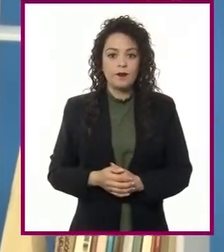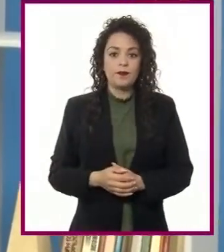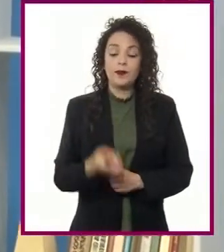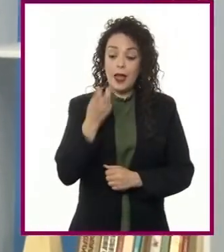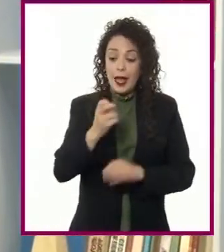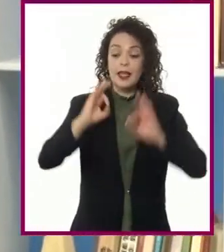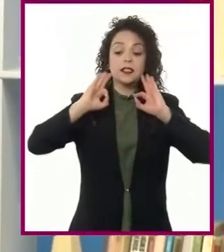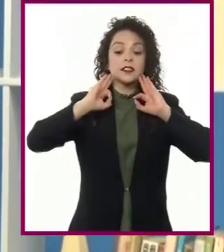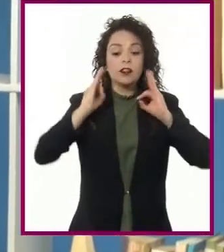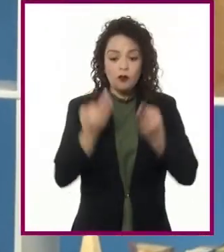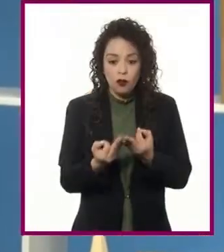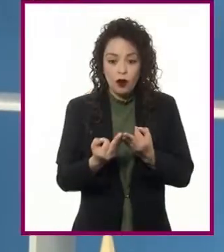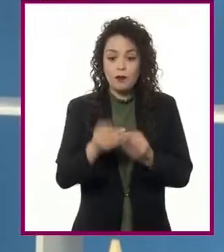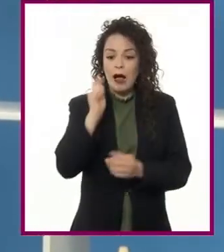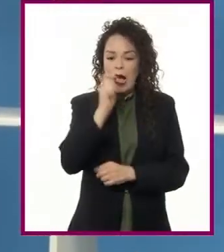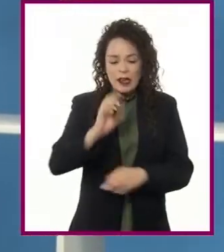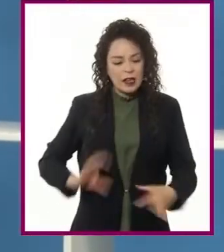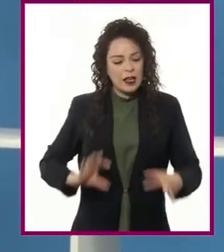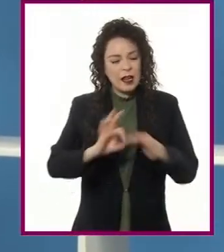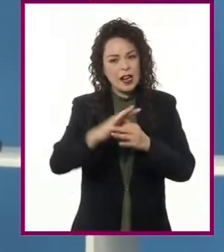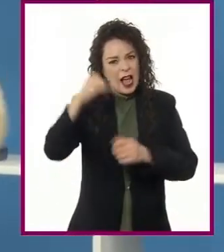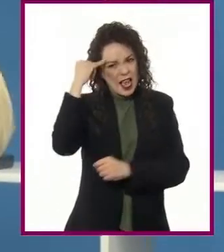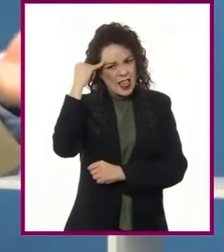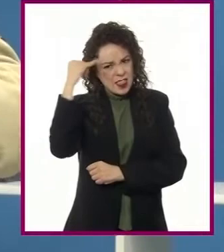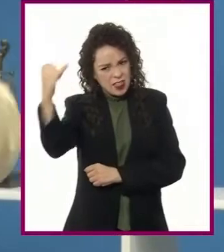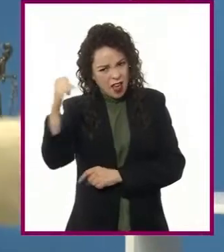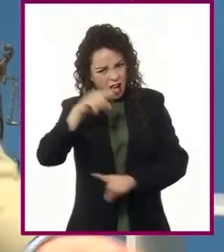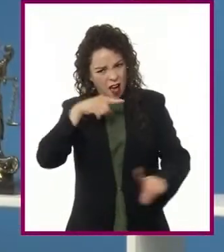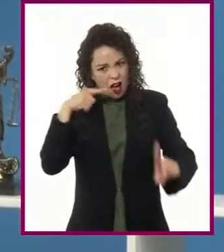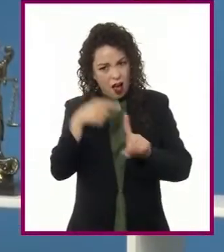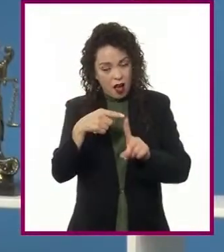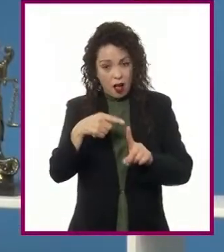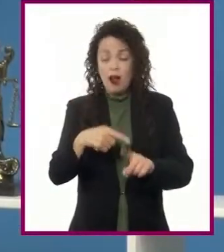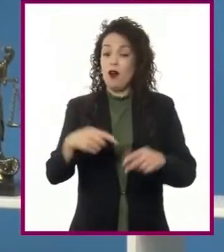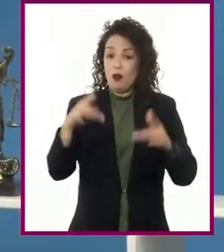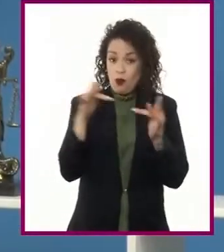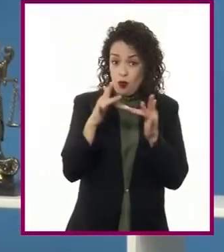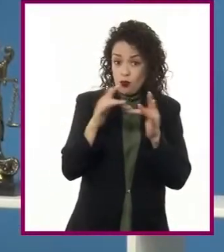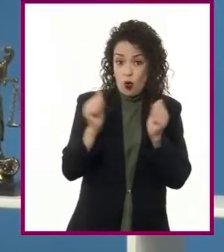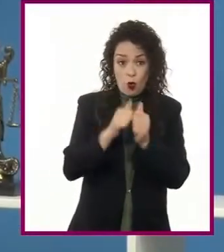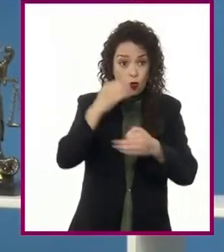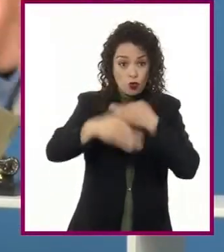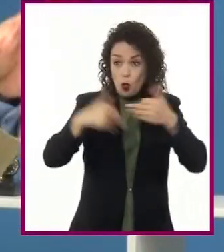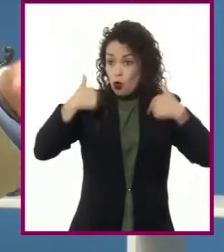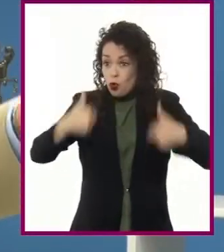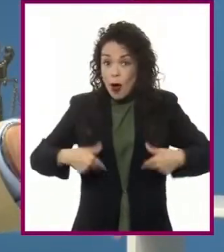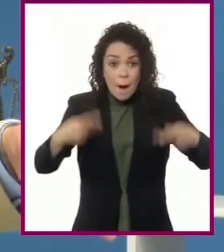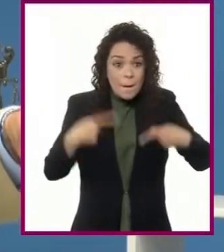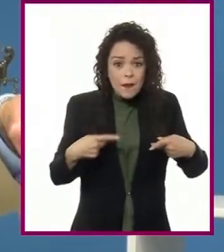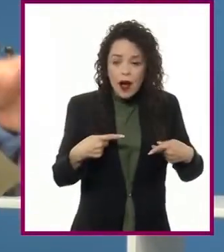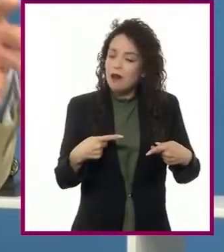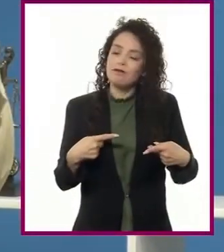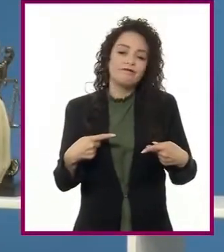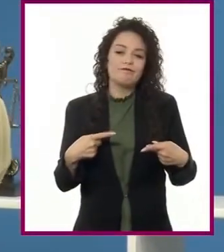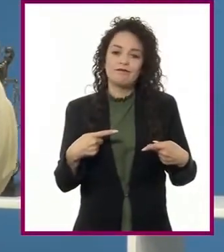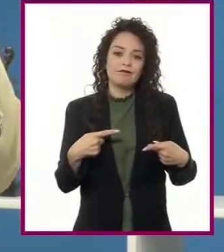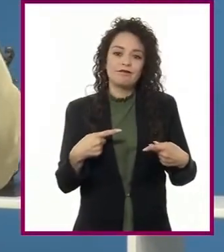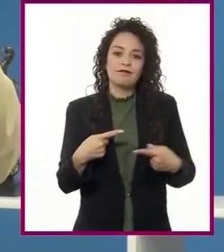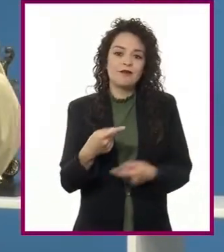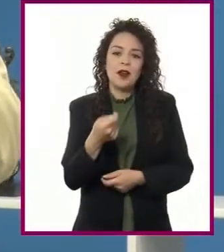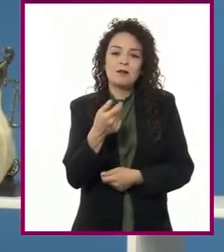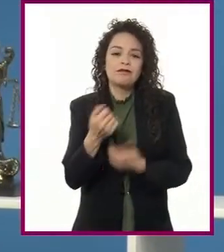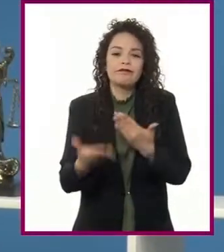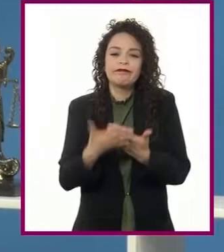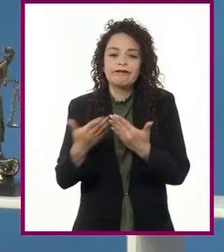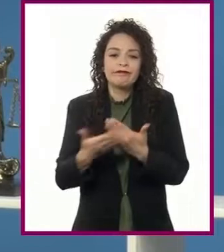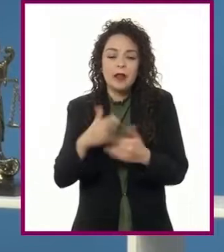que se refiere a las ideas, no estamos en contacto con toda la humanidad al mismo tiempo, sino solo con una parte de ella, con quienes están